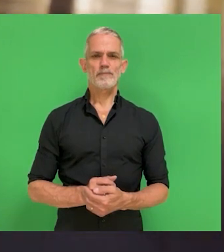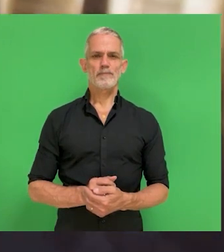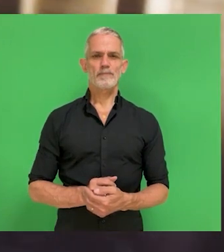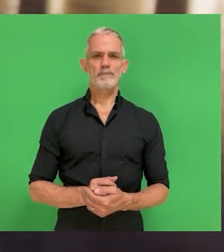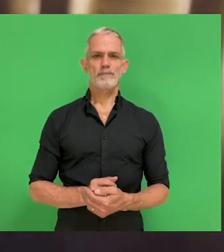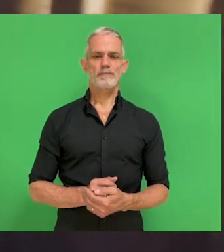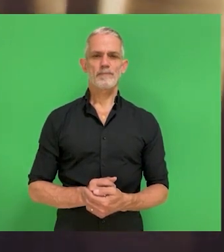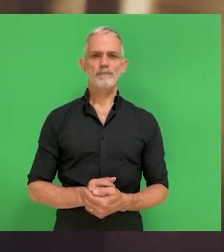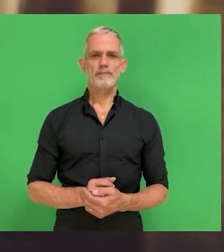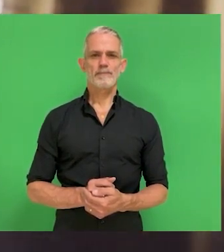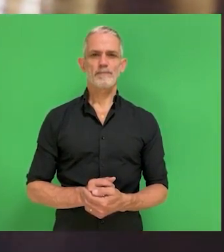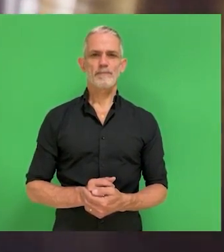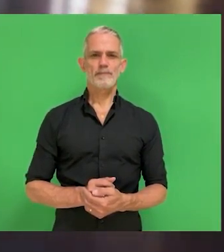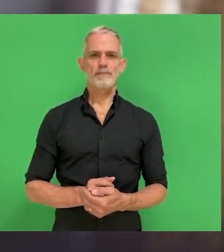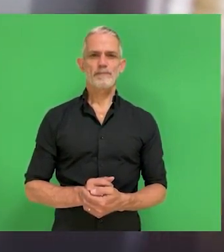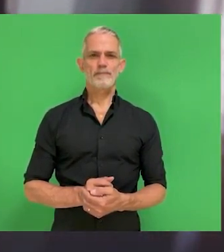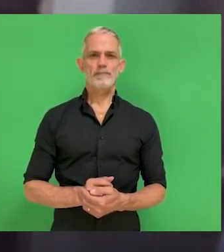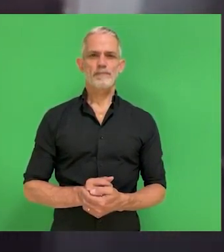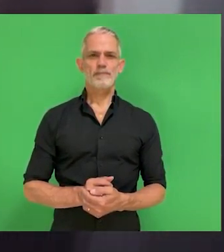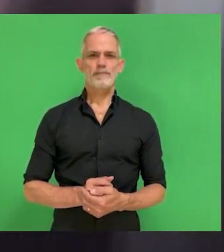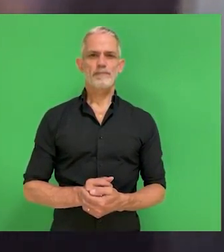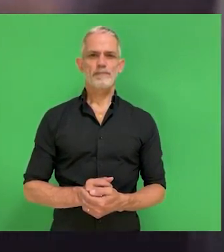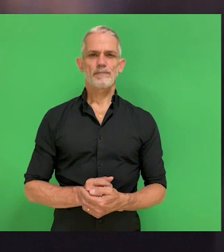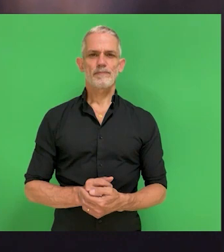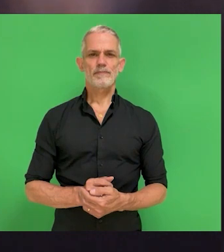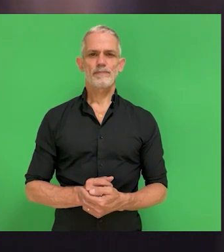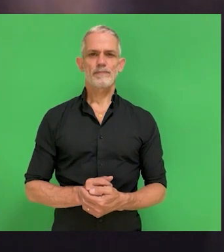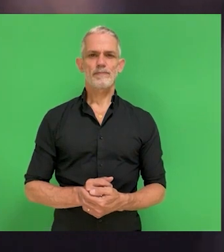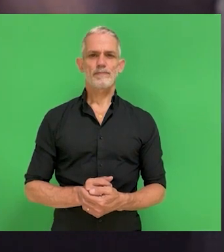peluche. Otros muñecos decoran la habitación.